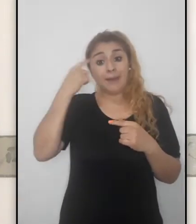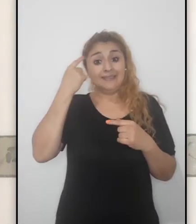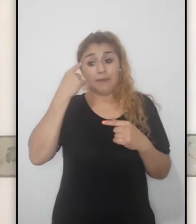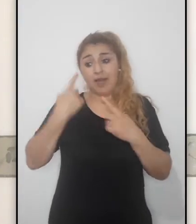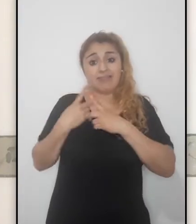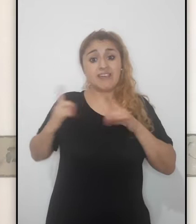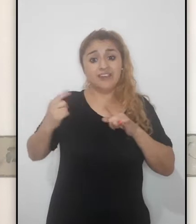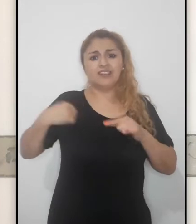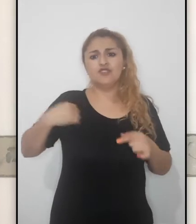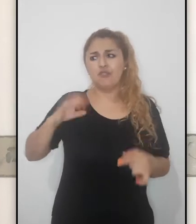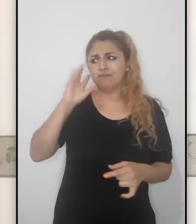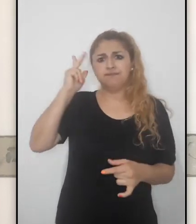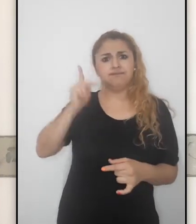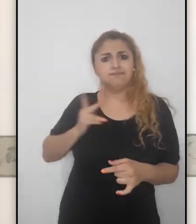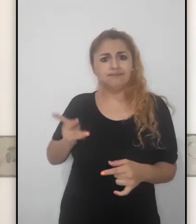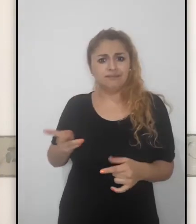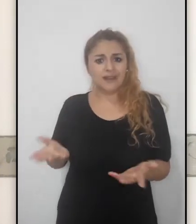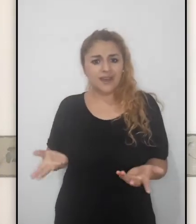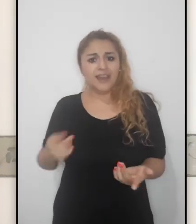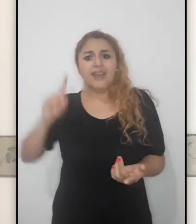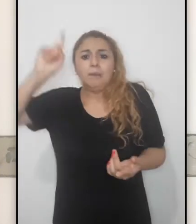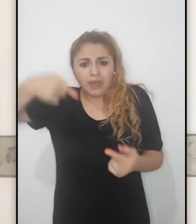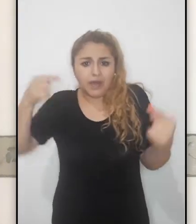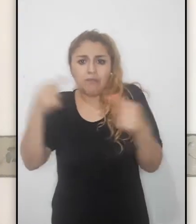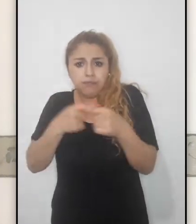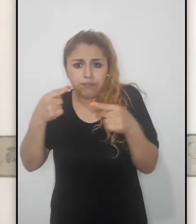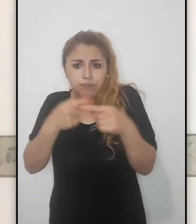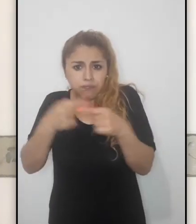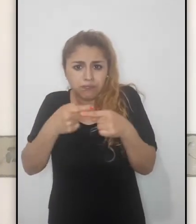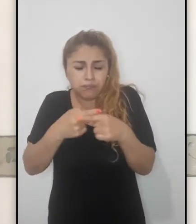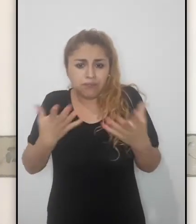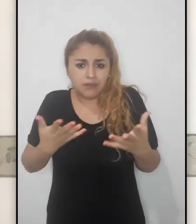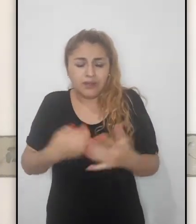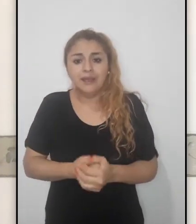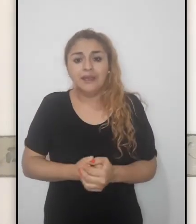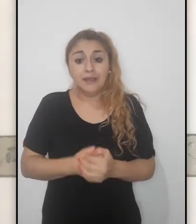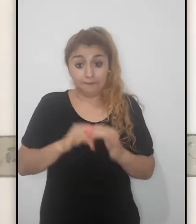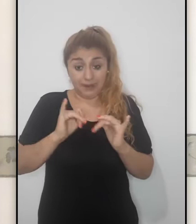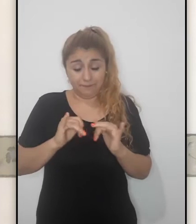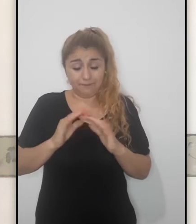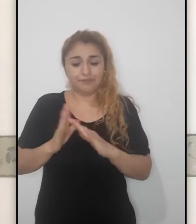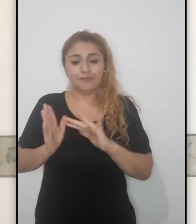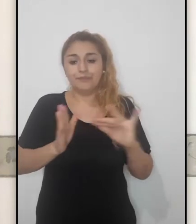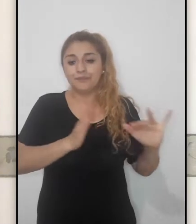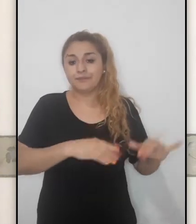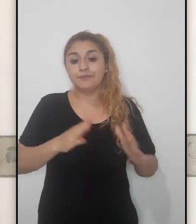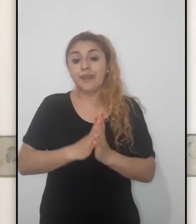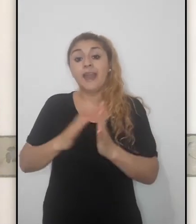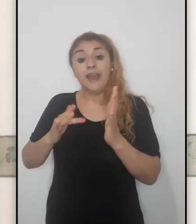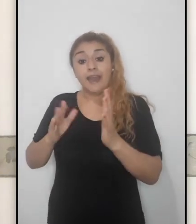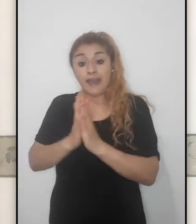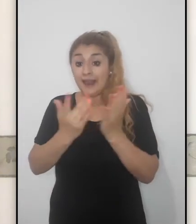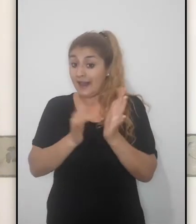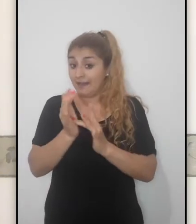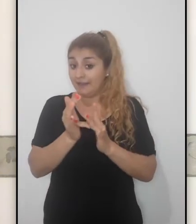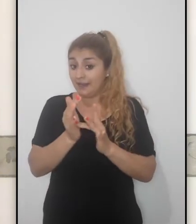en el caso de jesús cuando iba a ser sentenciado a muerte y había una persona que